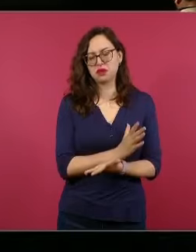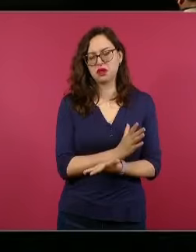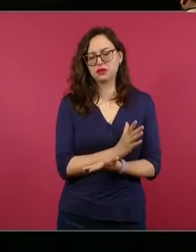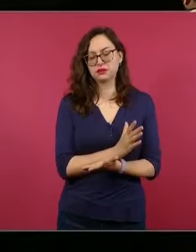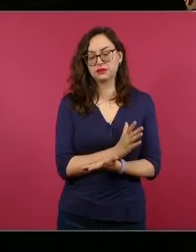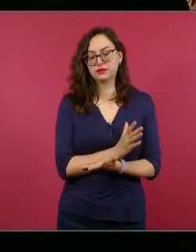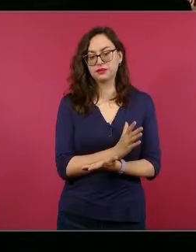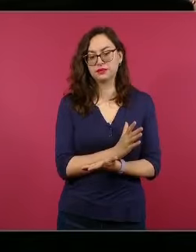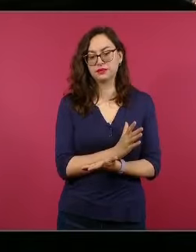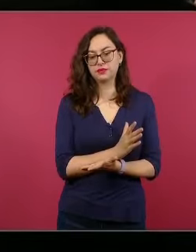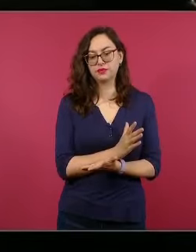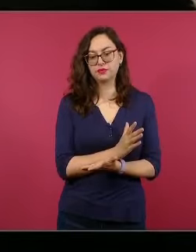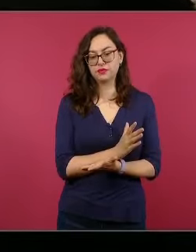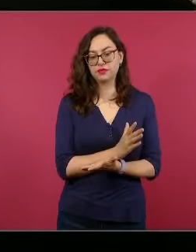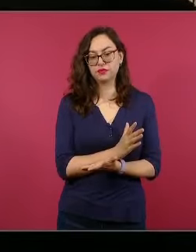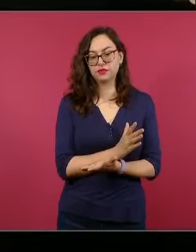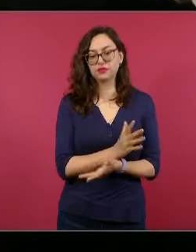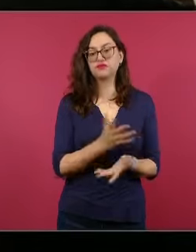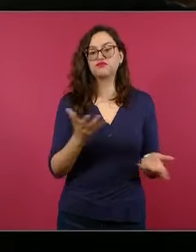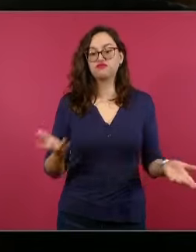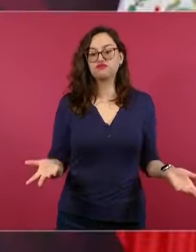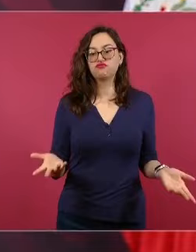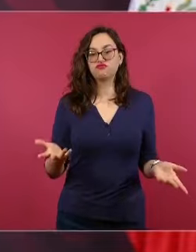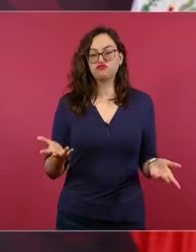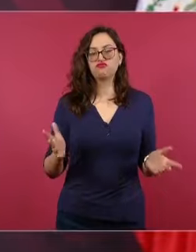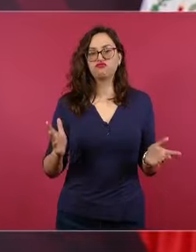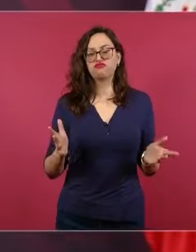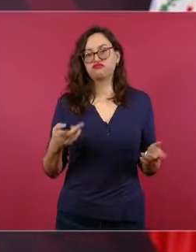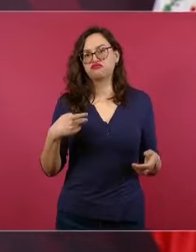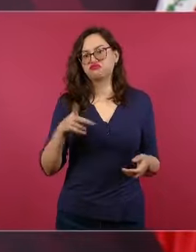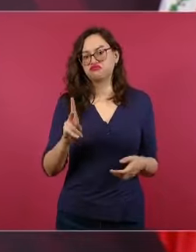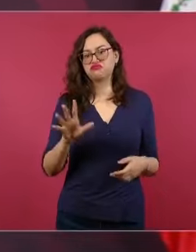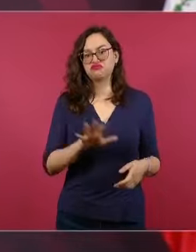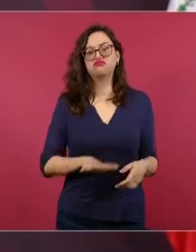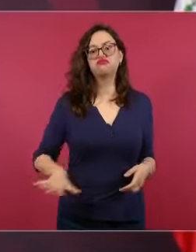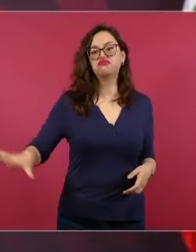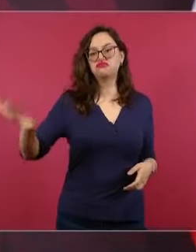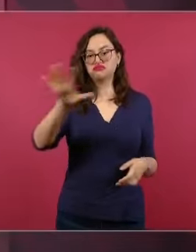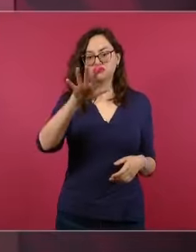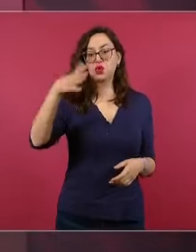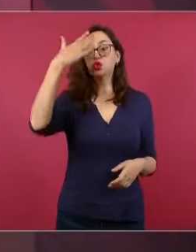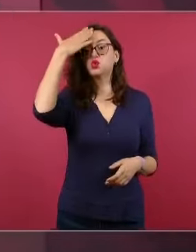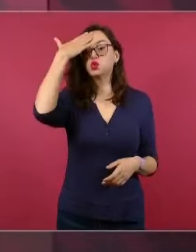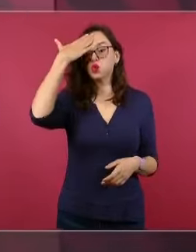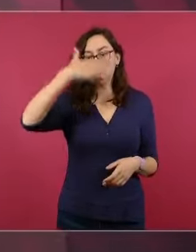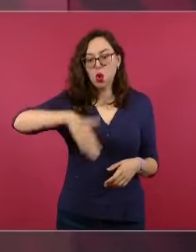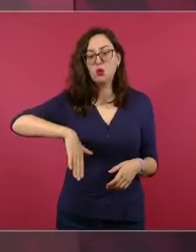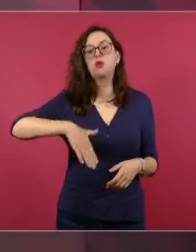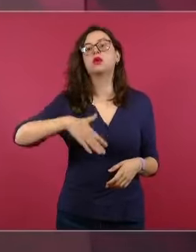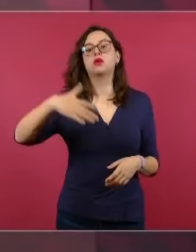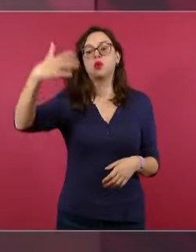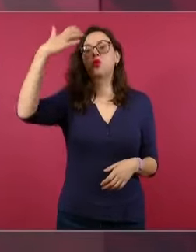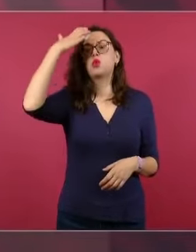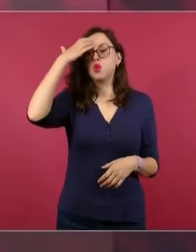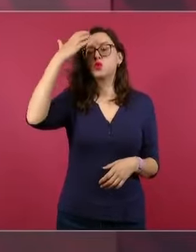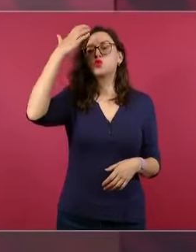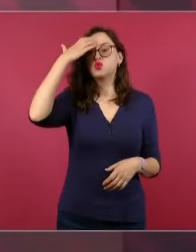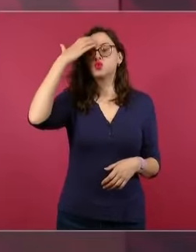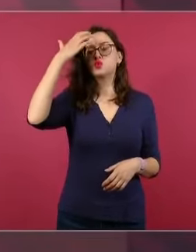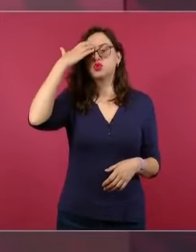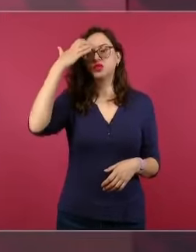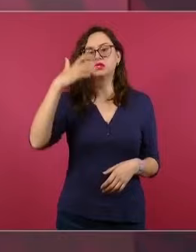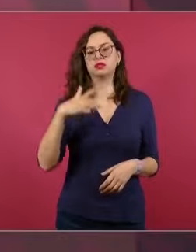pues no solo es de dominio público si no se este advierte percibe